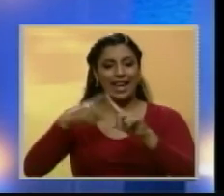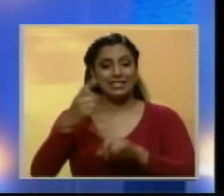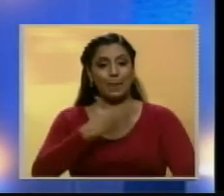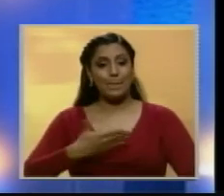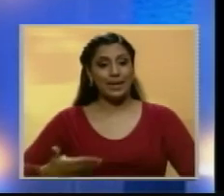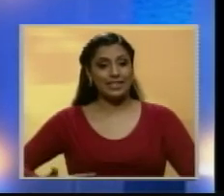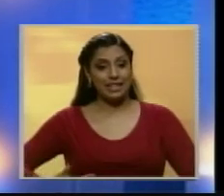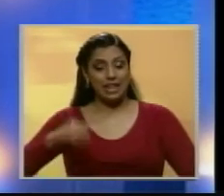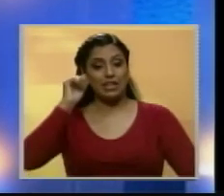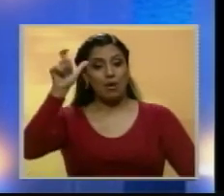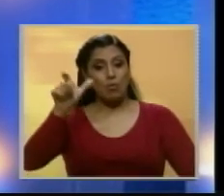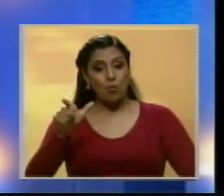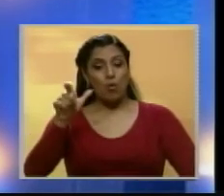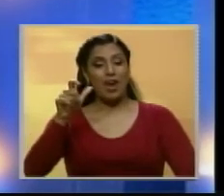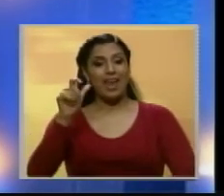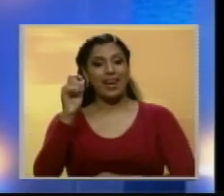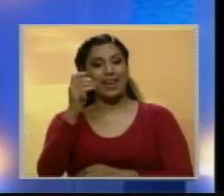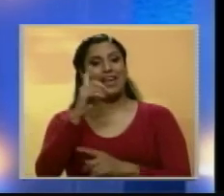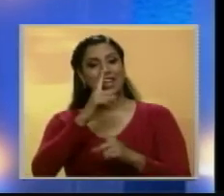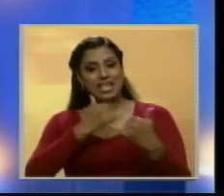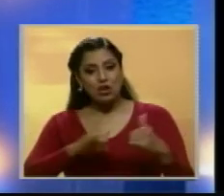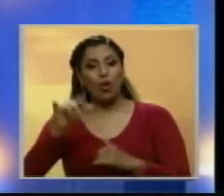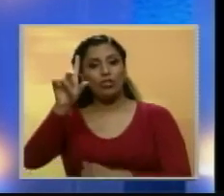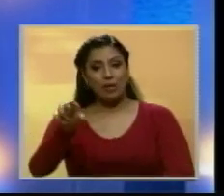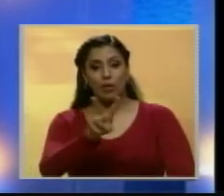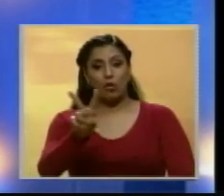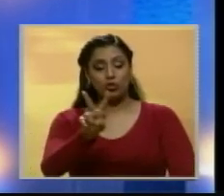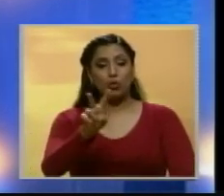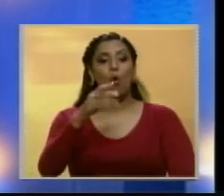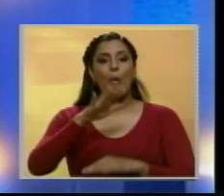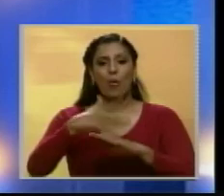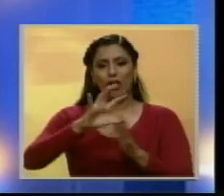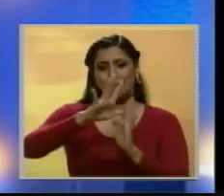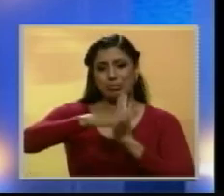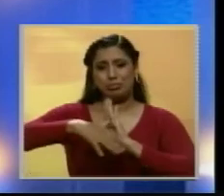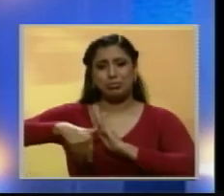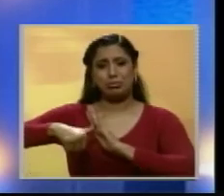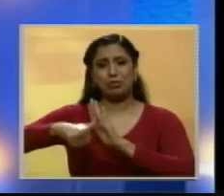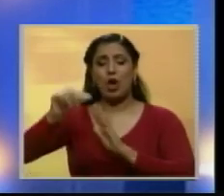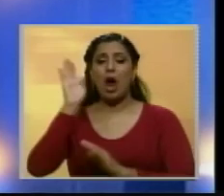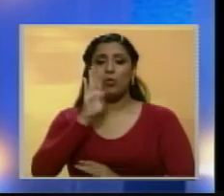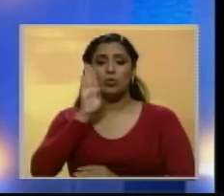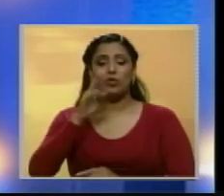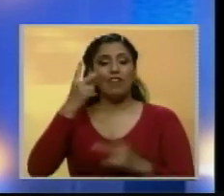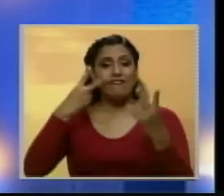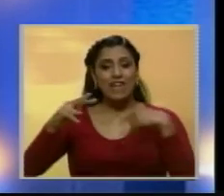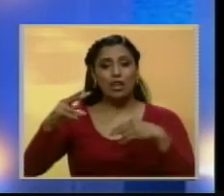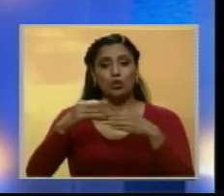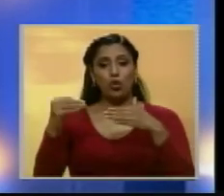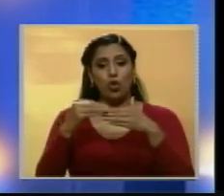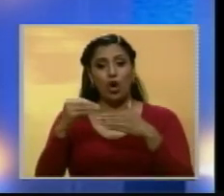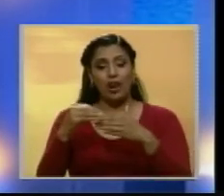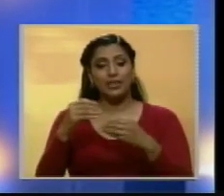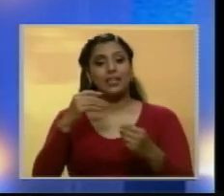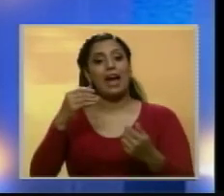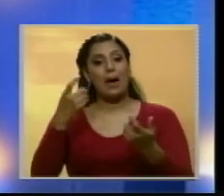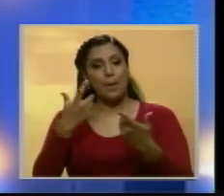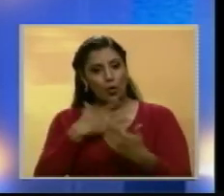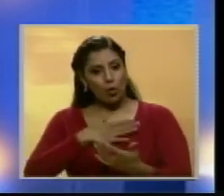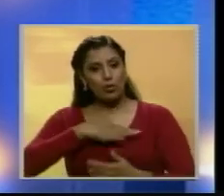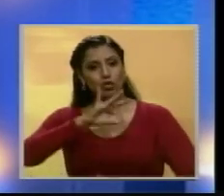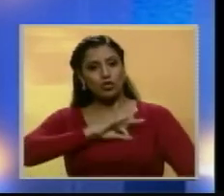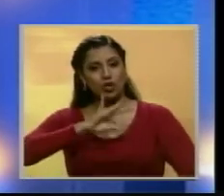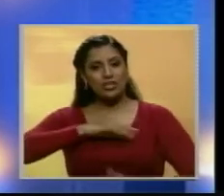expresidenta Cristina Fernández y su hijo Máximo Kirchner por supuesto enriquecimiento ilícito y falsificación de documentos públicos a través de la